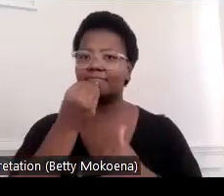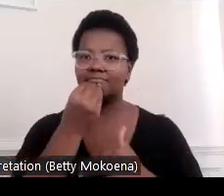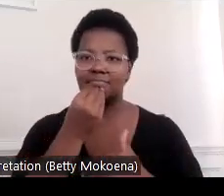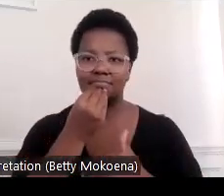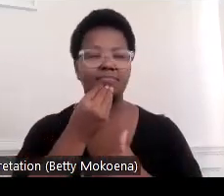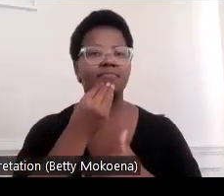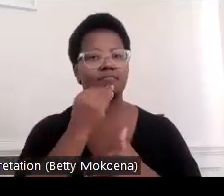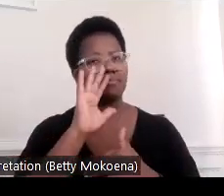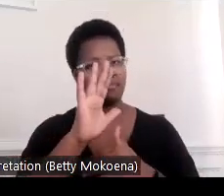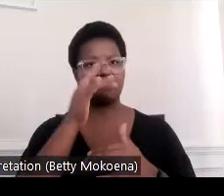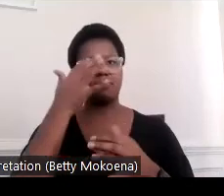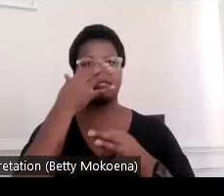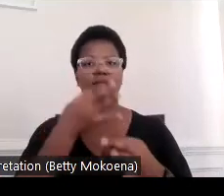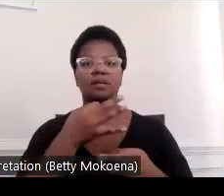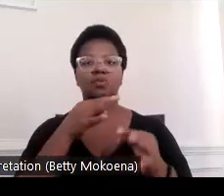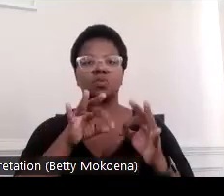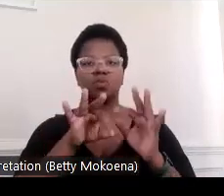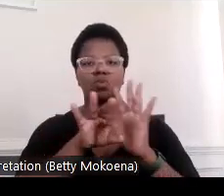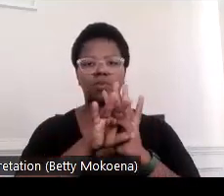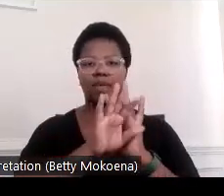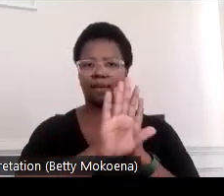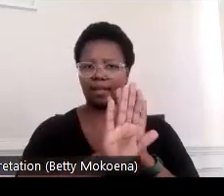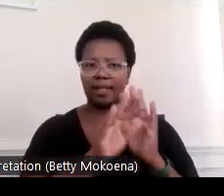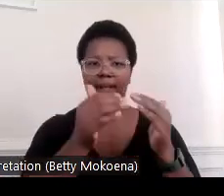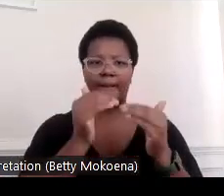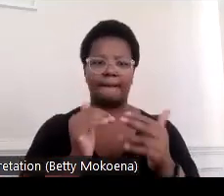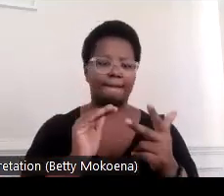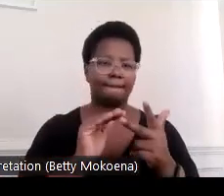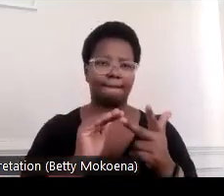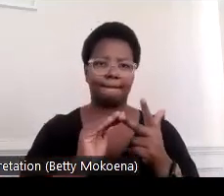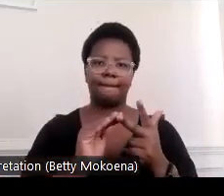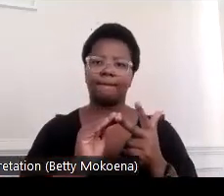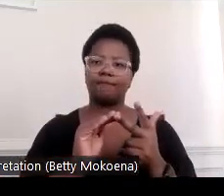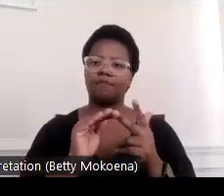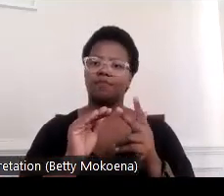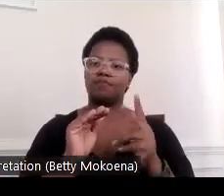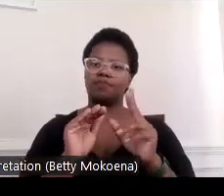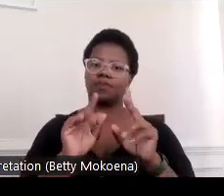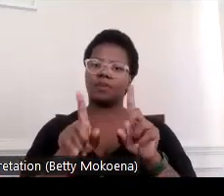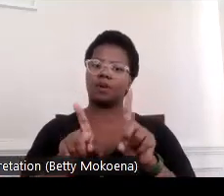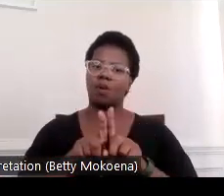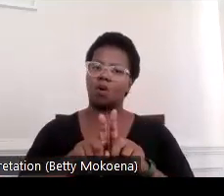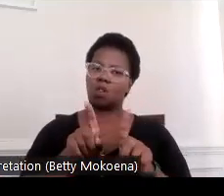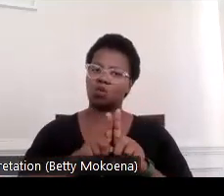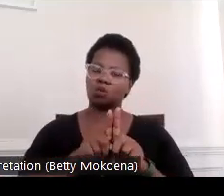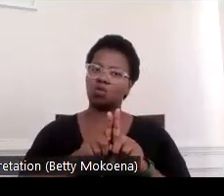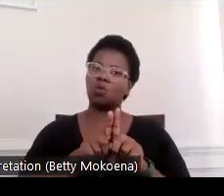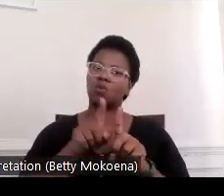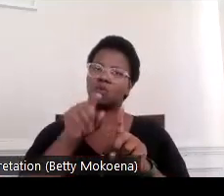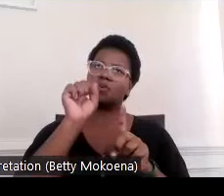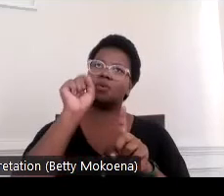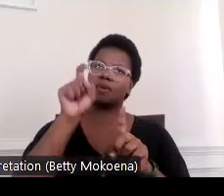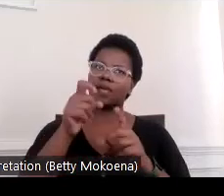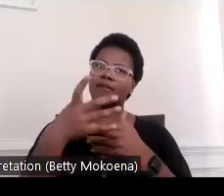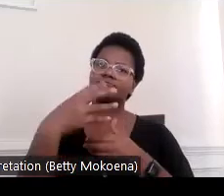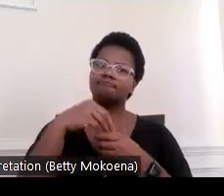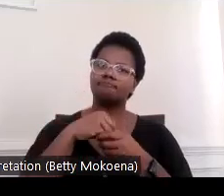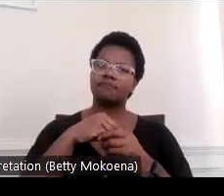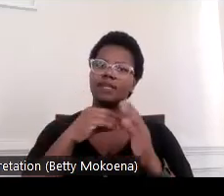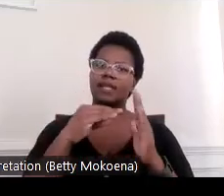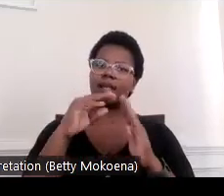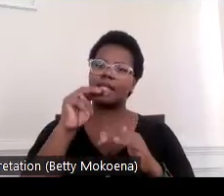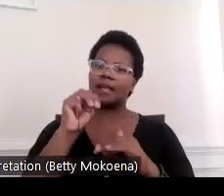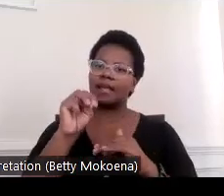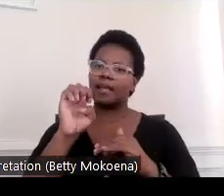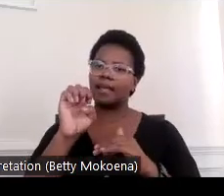sus comidas qué es lo que comen cuando ellos pueden elegir por sí propios Verdad